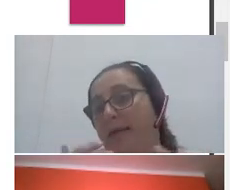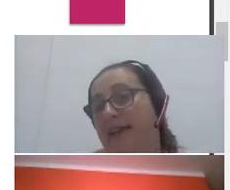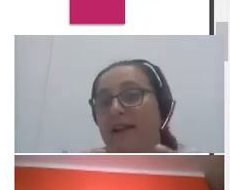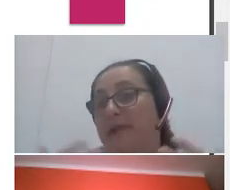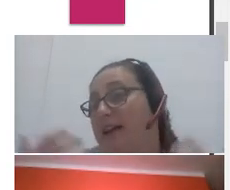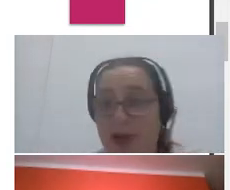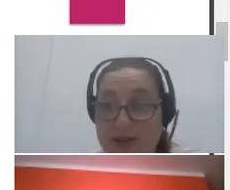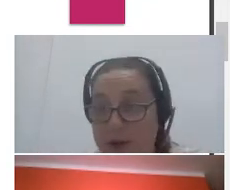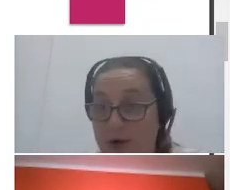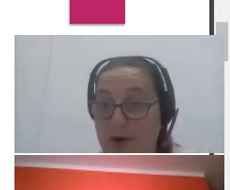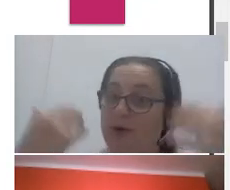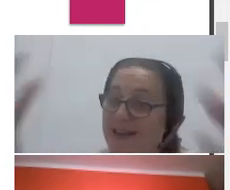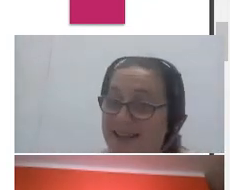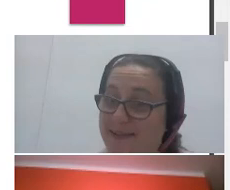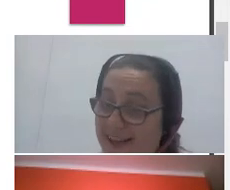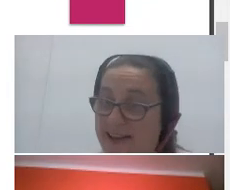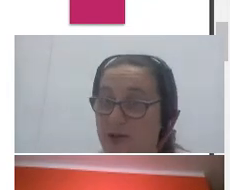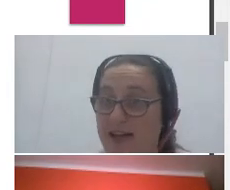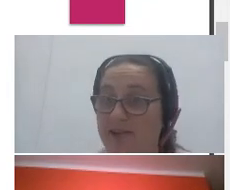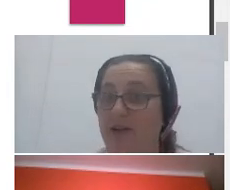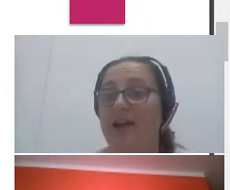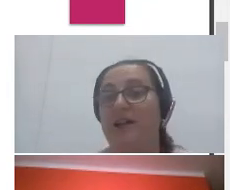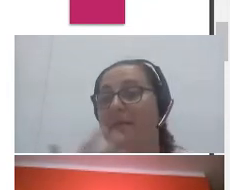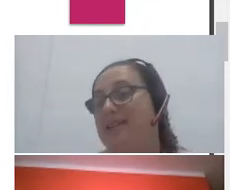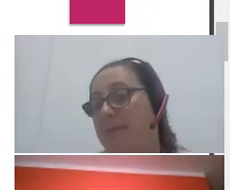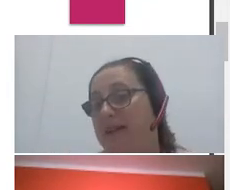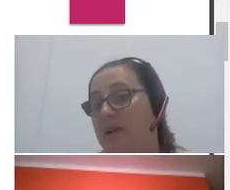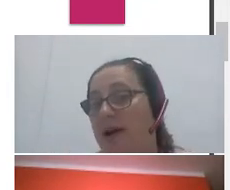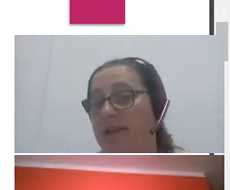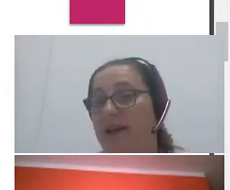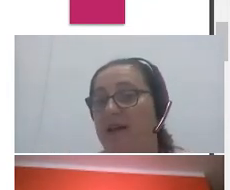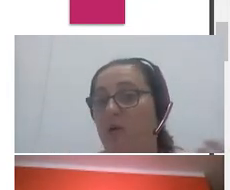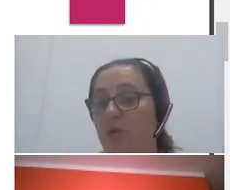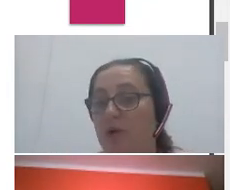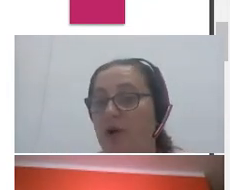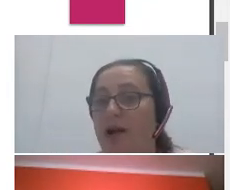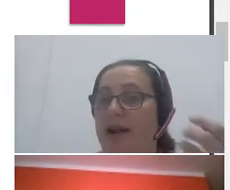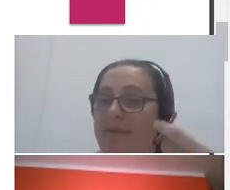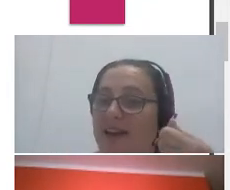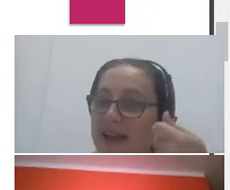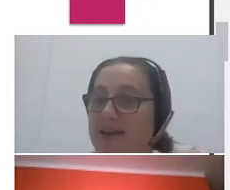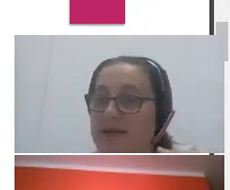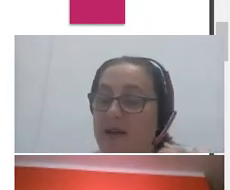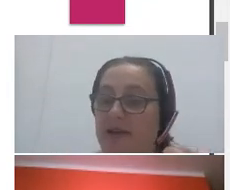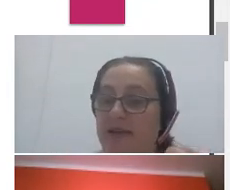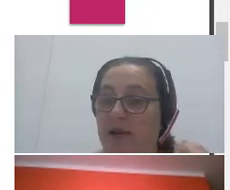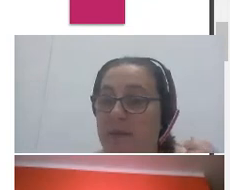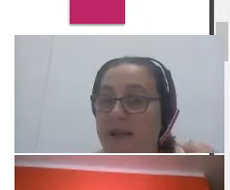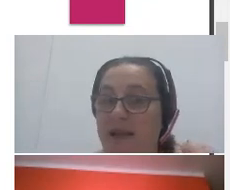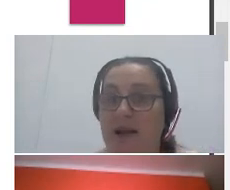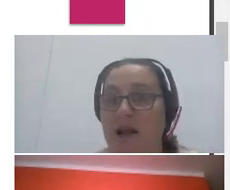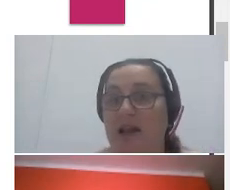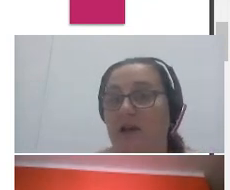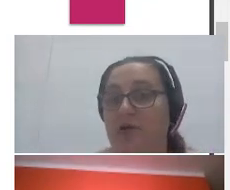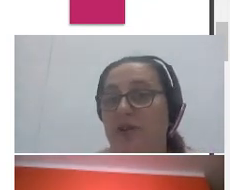que determinan que yo sea yo y ustedes sean ustedes, ¿no es cierto? Las manchas particulares de cada uno, la vejez que se va notando en